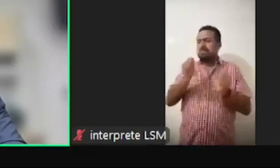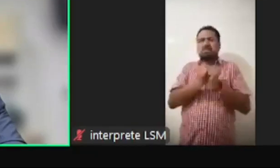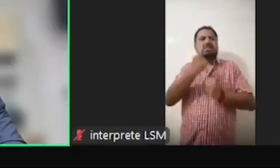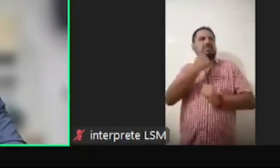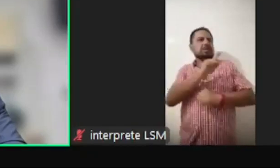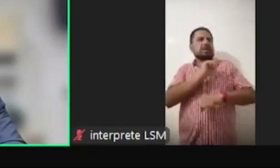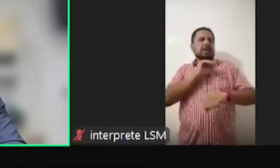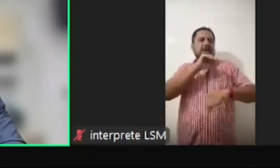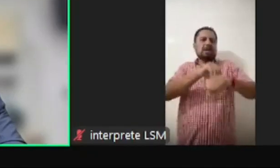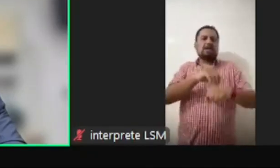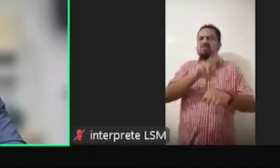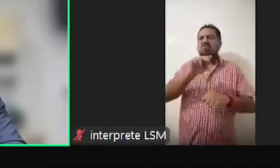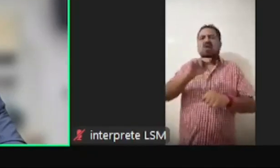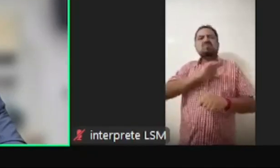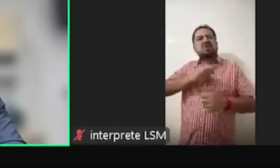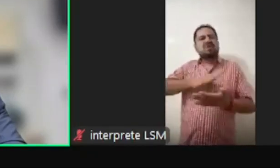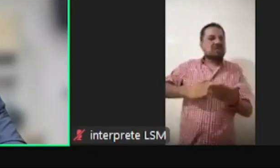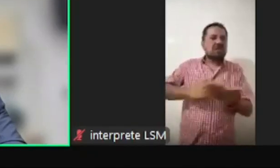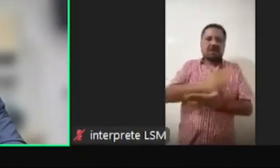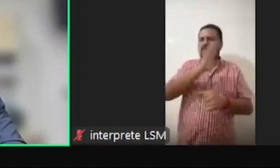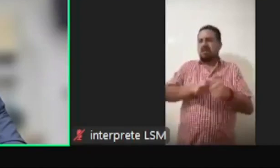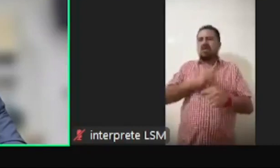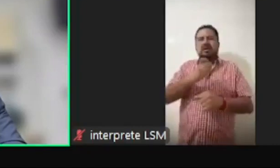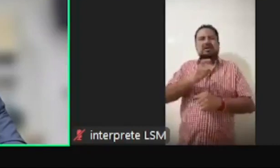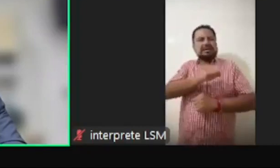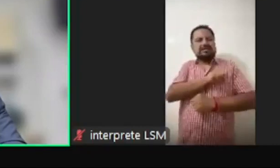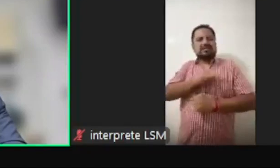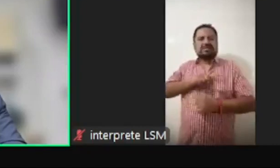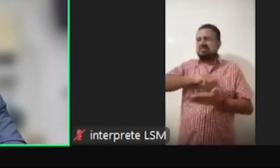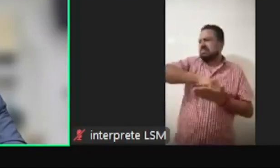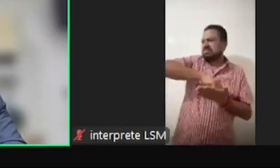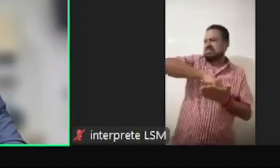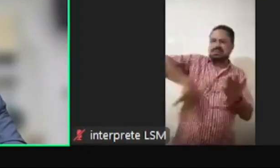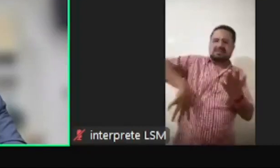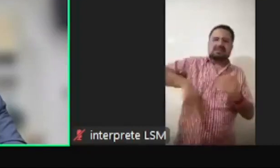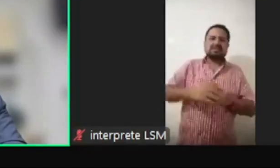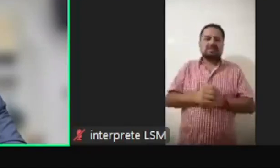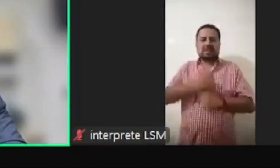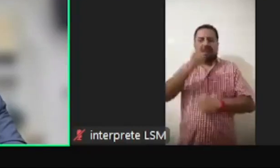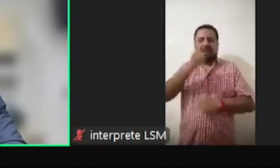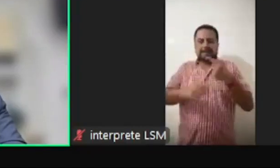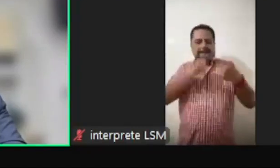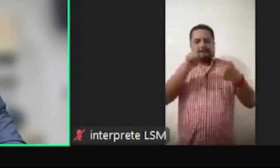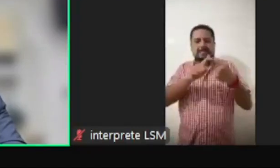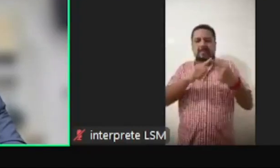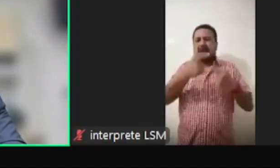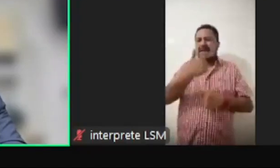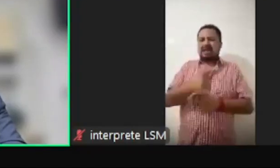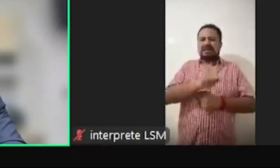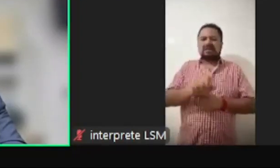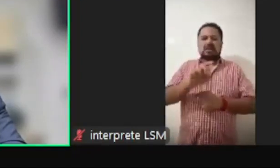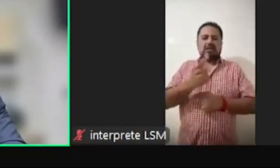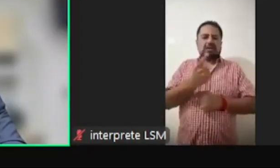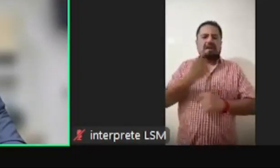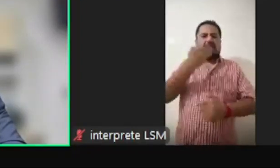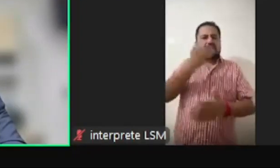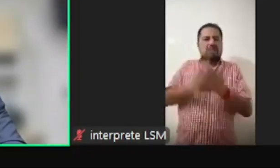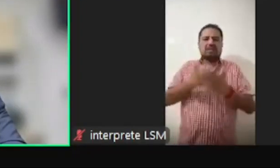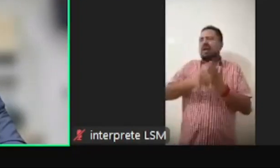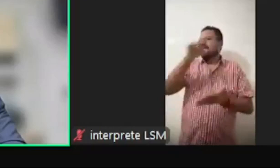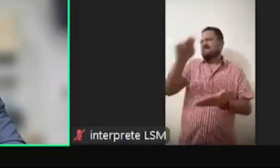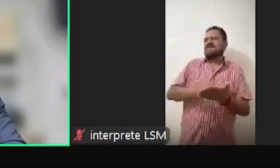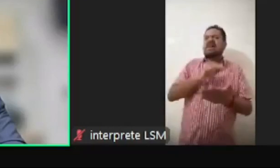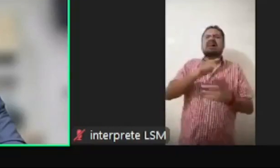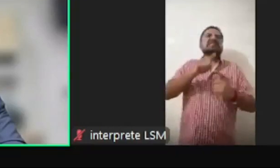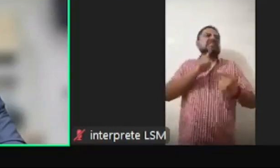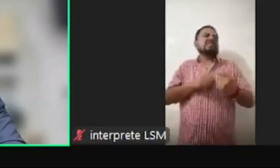improcedentes y por tanto se deben desechar de plano. El primero, el GEC 131, porque adolece de la firma autógrafa de quien lo presenta,